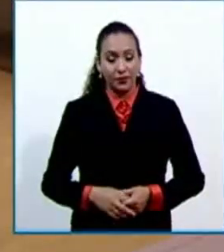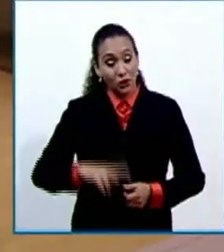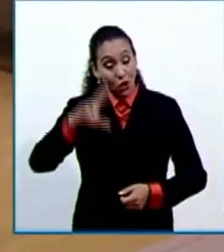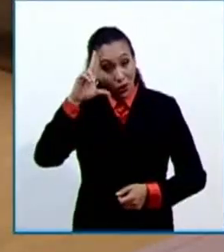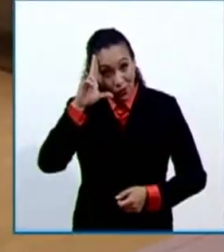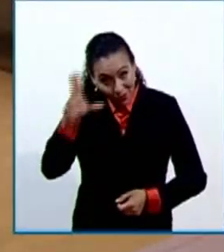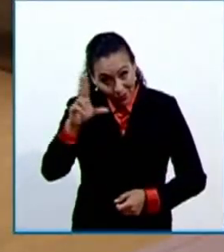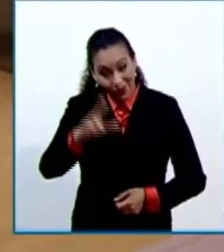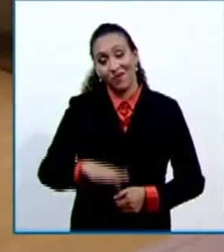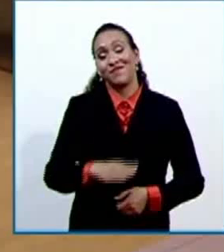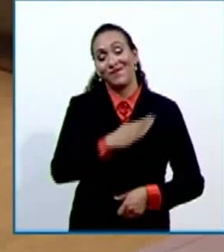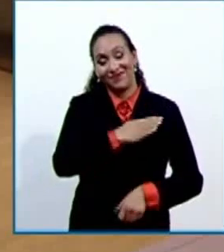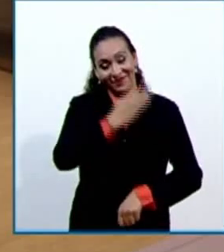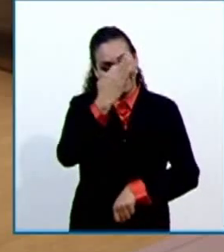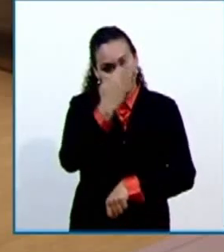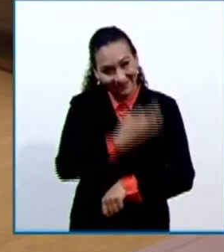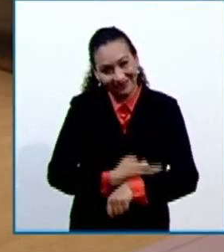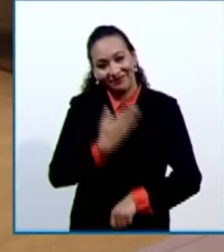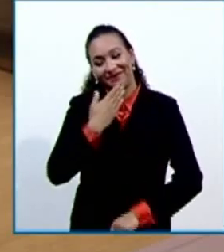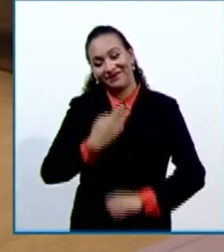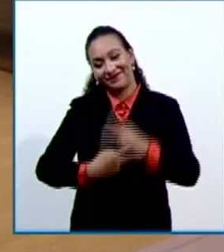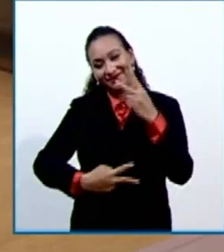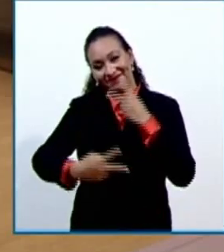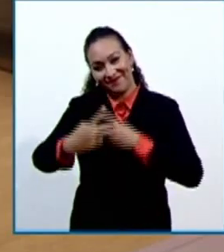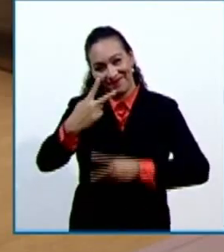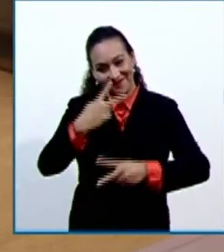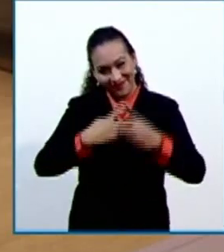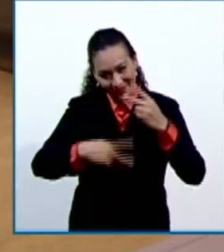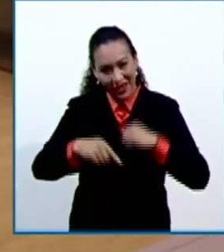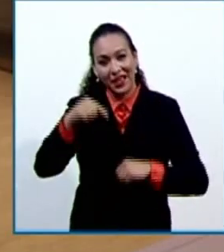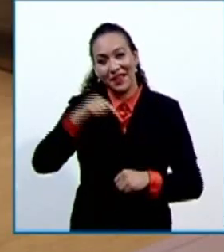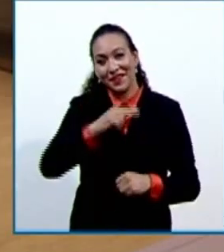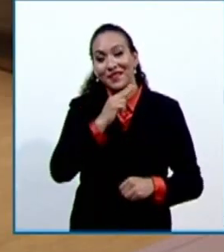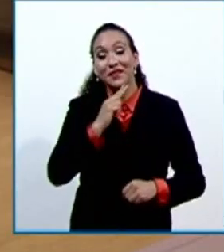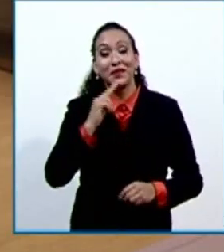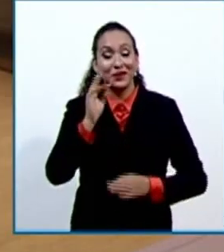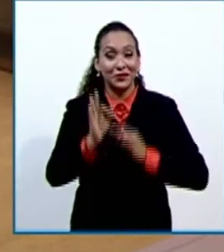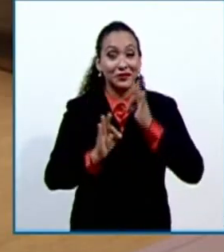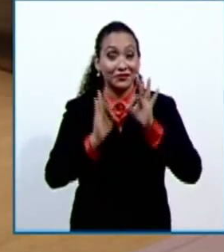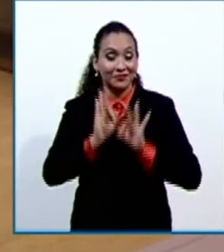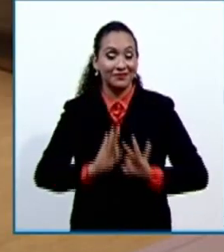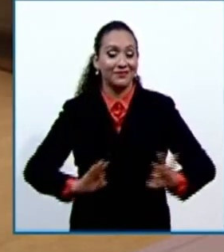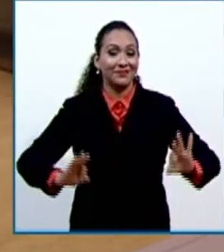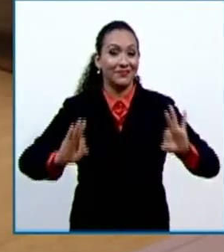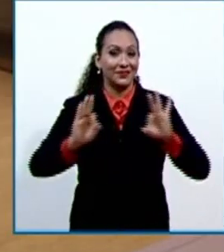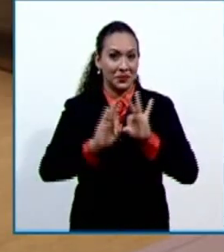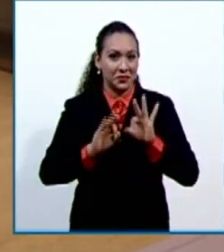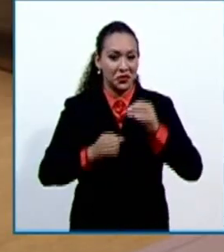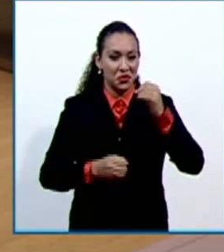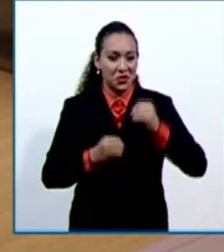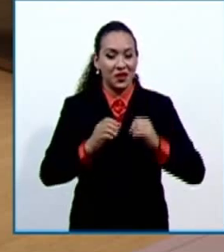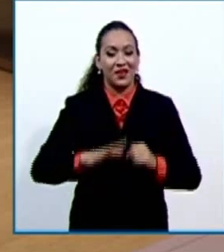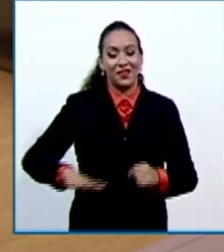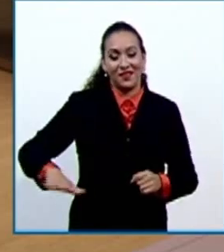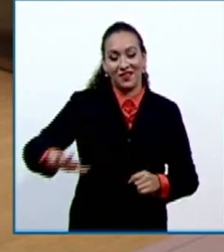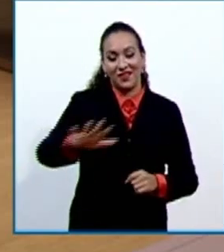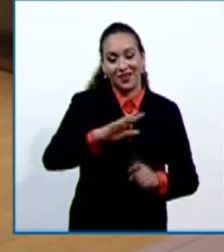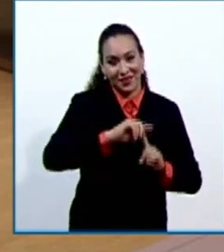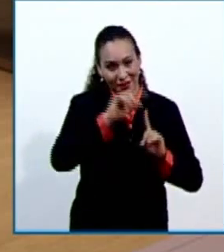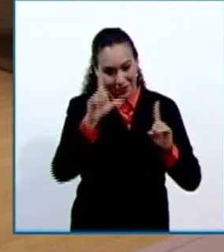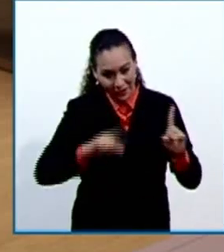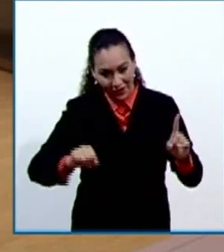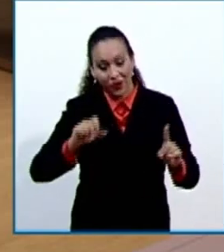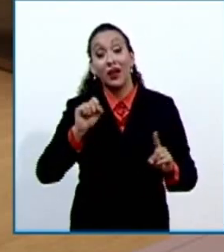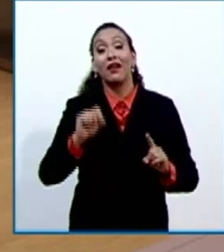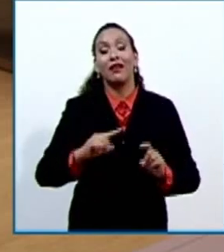Hola, ¿qué tal? ¿Cómo le va? Qué gusto saludarle. Muy buenas tardes, bienvenido, bienvenida a la información jurídica más importante, pero también y sin duda